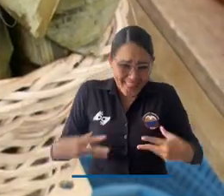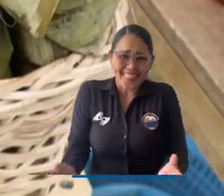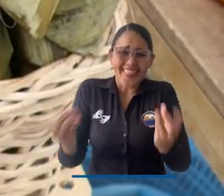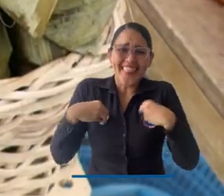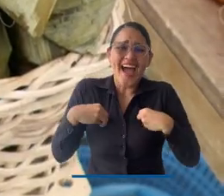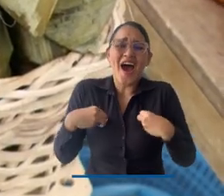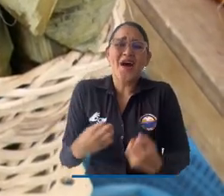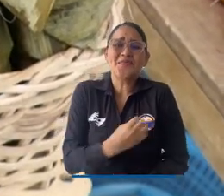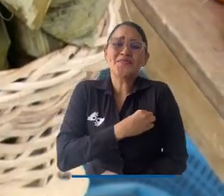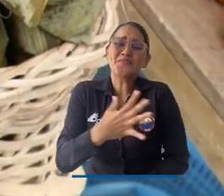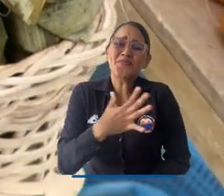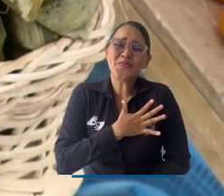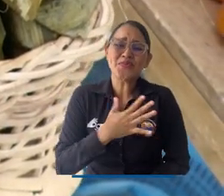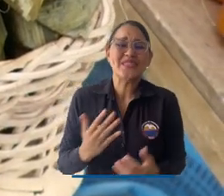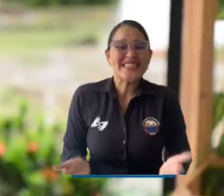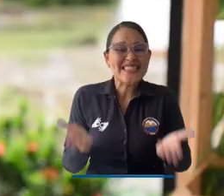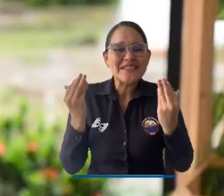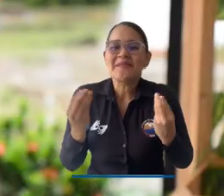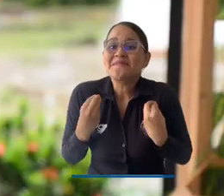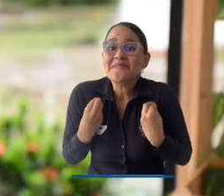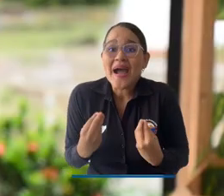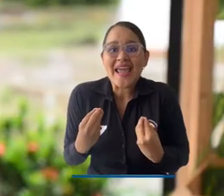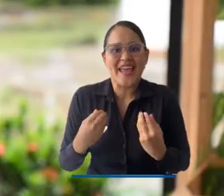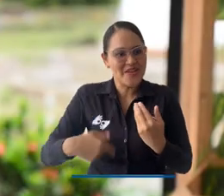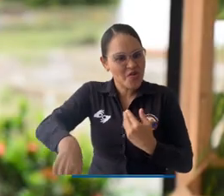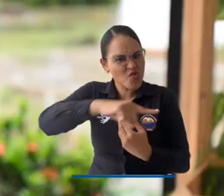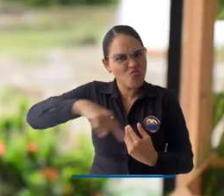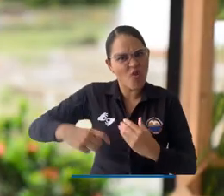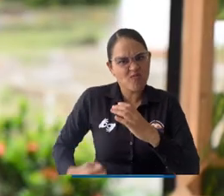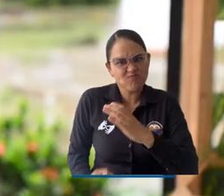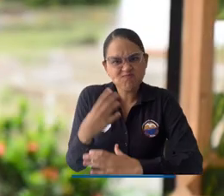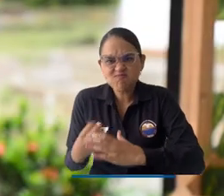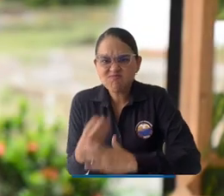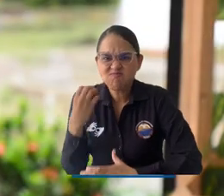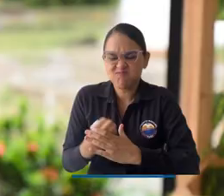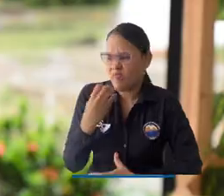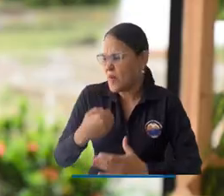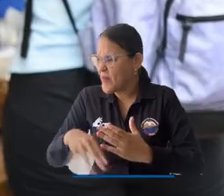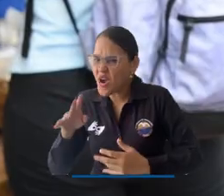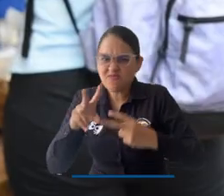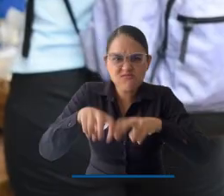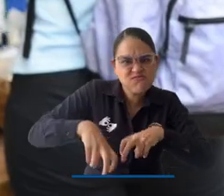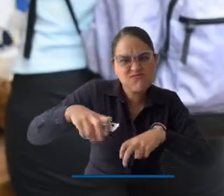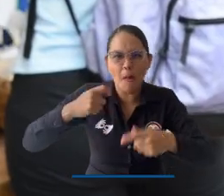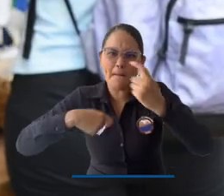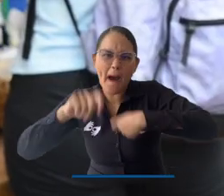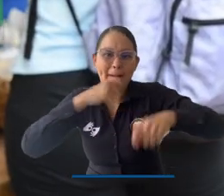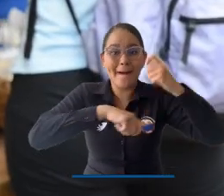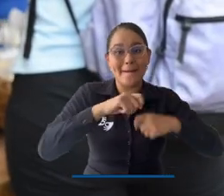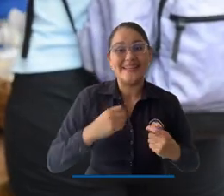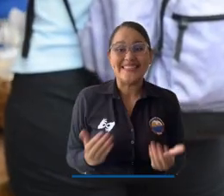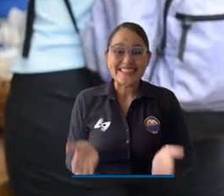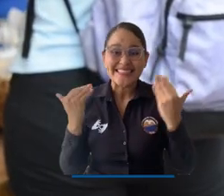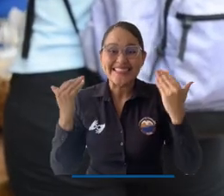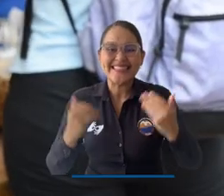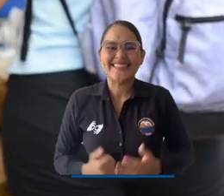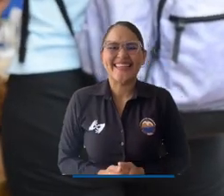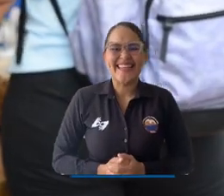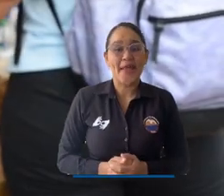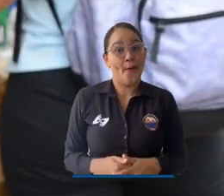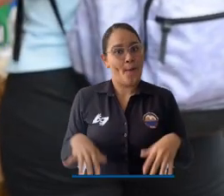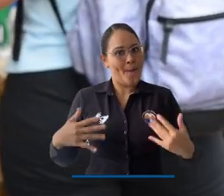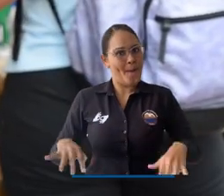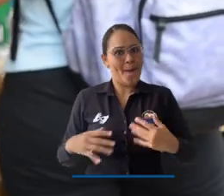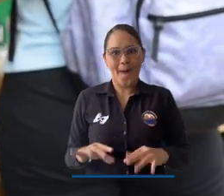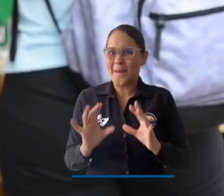nosotros, preparando para ser unos grandes productores agropecuarios. Es espectacular que